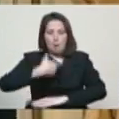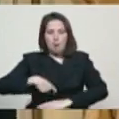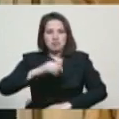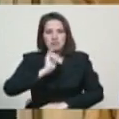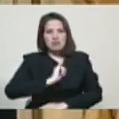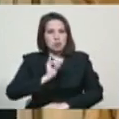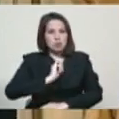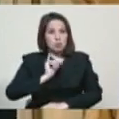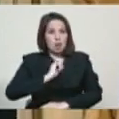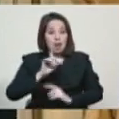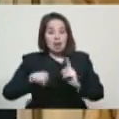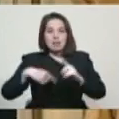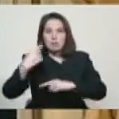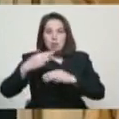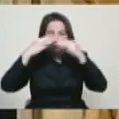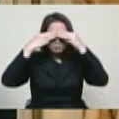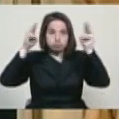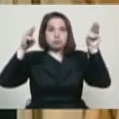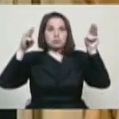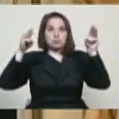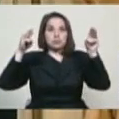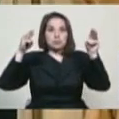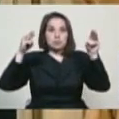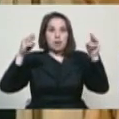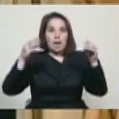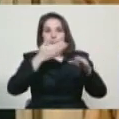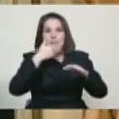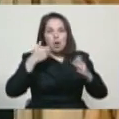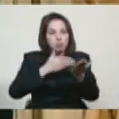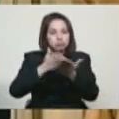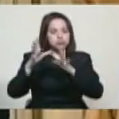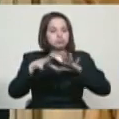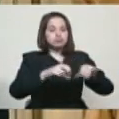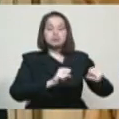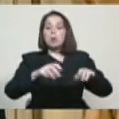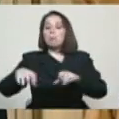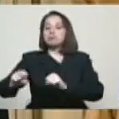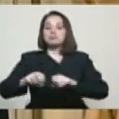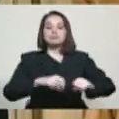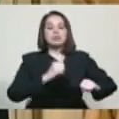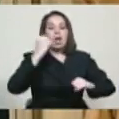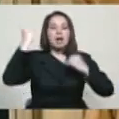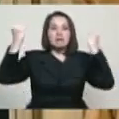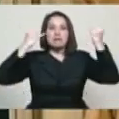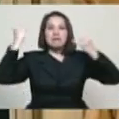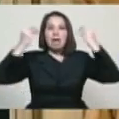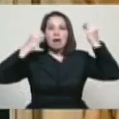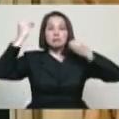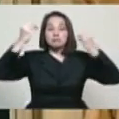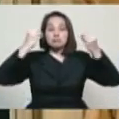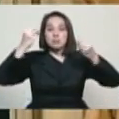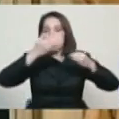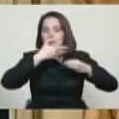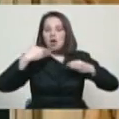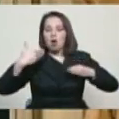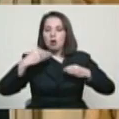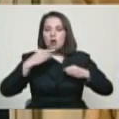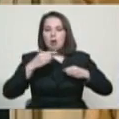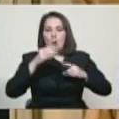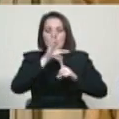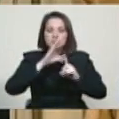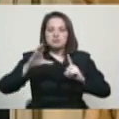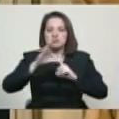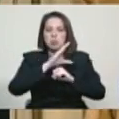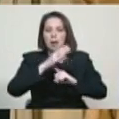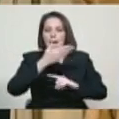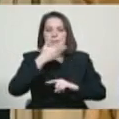ir conquistando los espacios que definitivamente consoliden un siglo XXI de